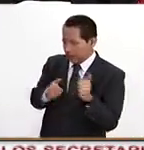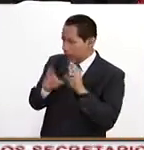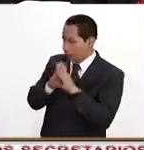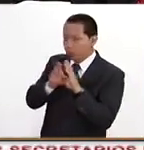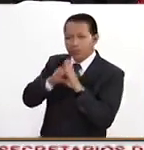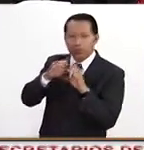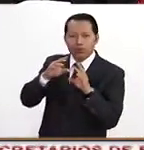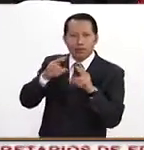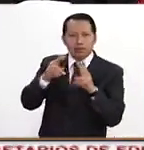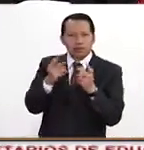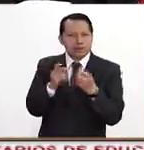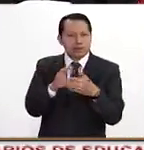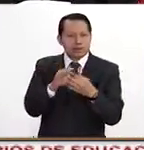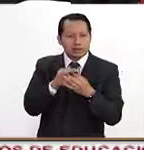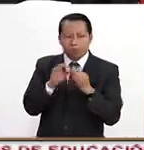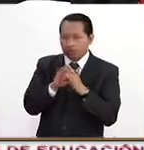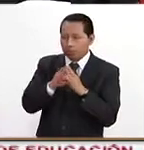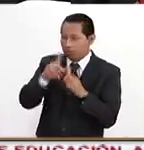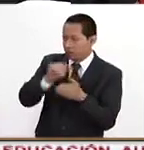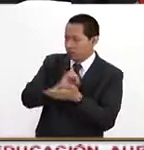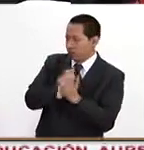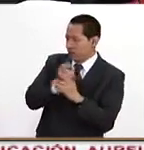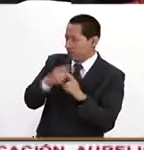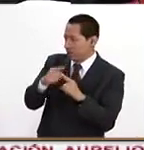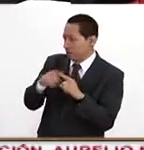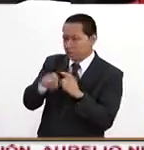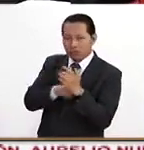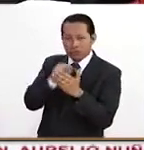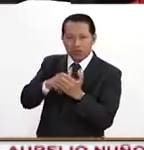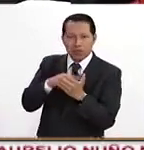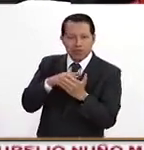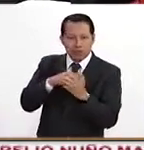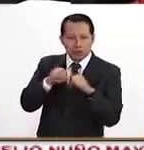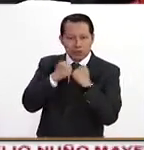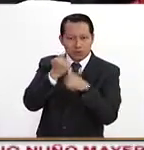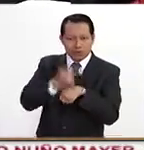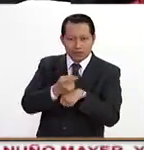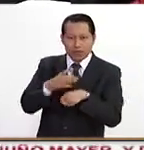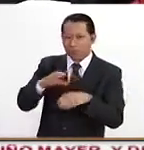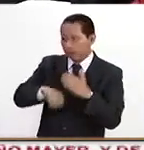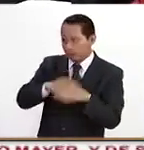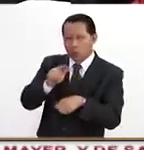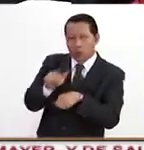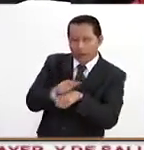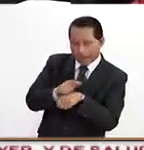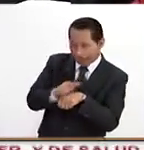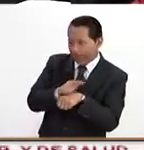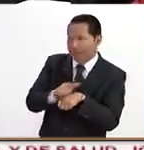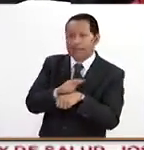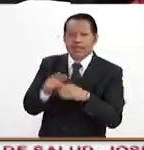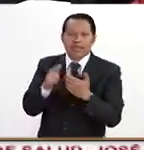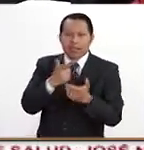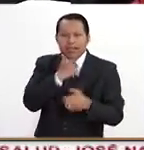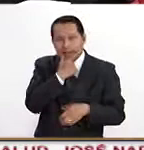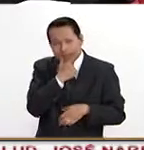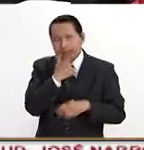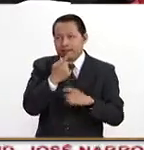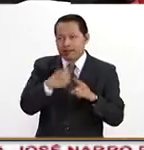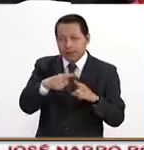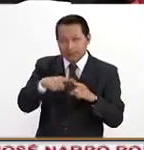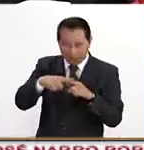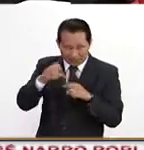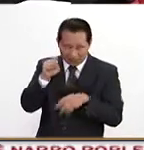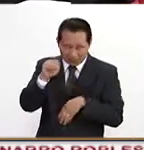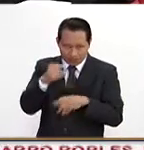como discriminamos a ciertos sectores de nuestra sociedad en este caso la comunidad gay-lésbica en fin todas las vertientes que hay